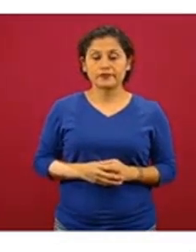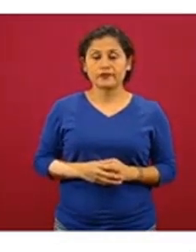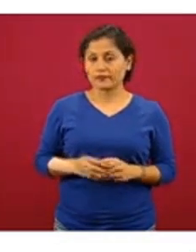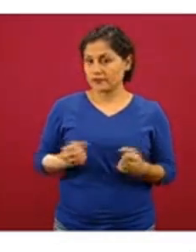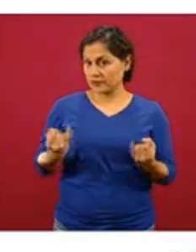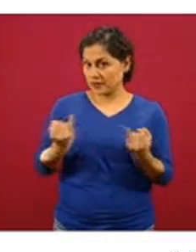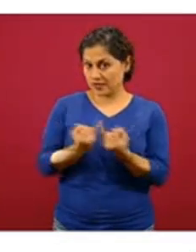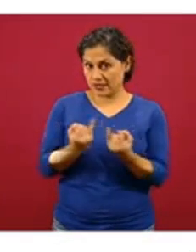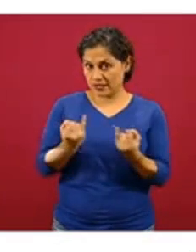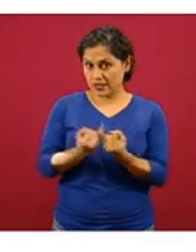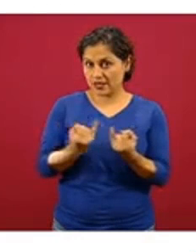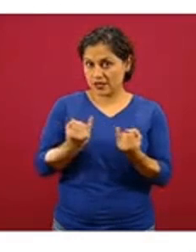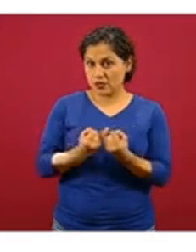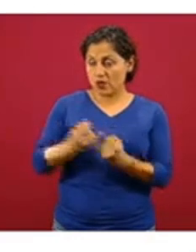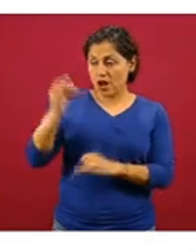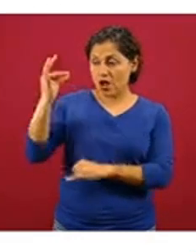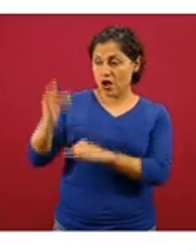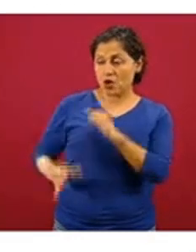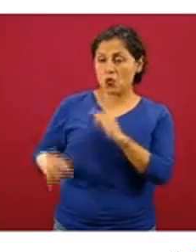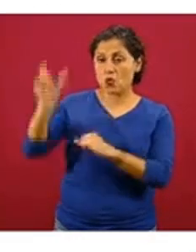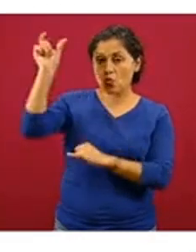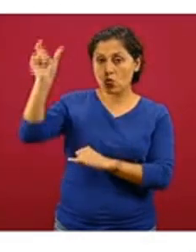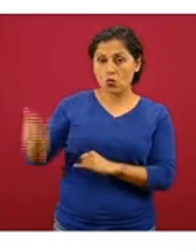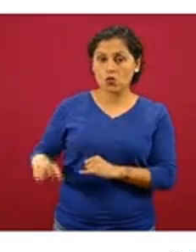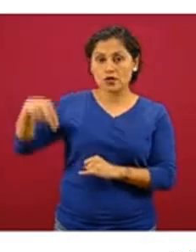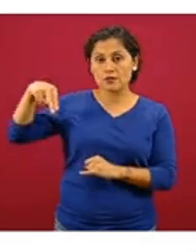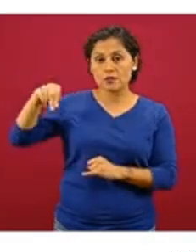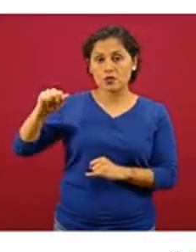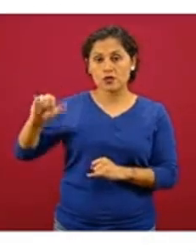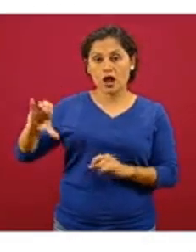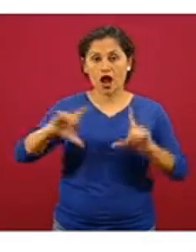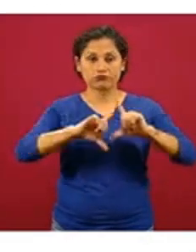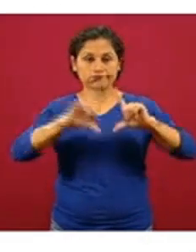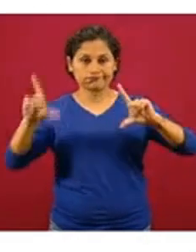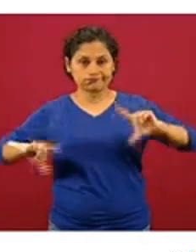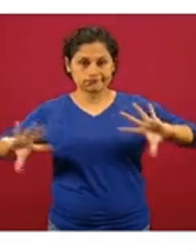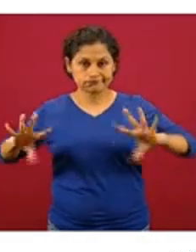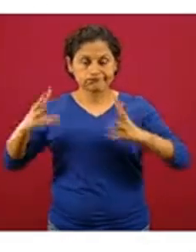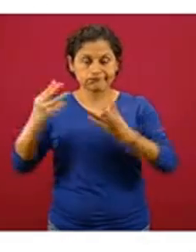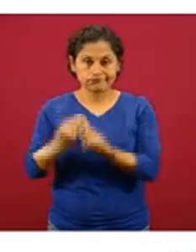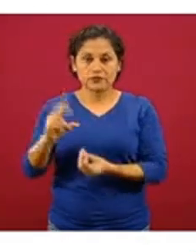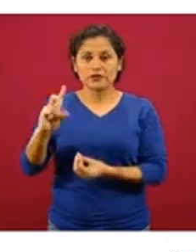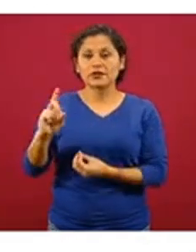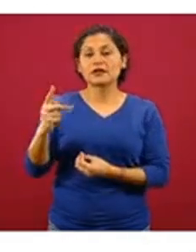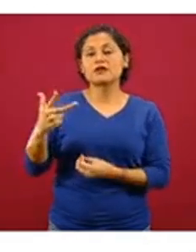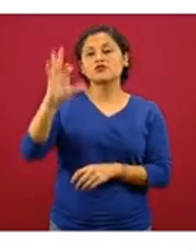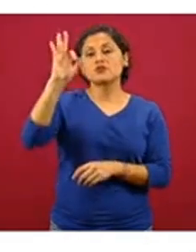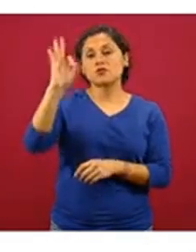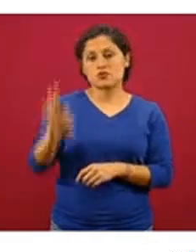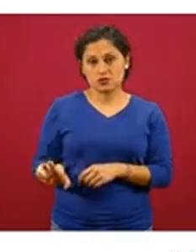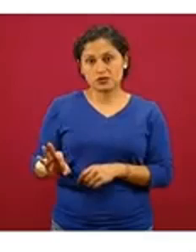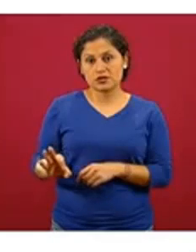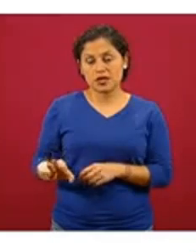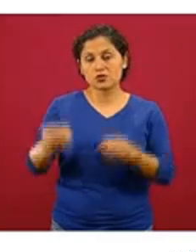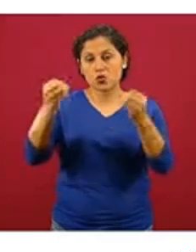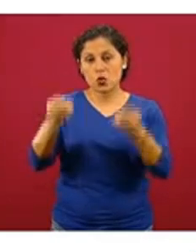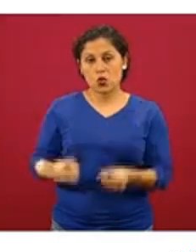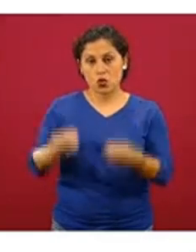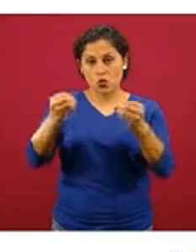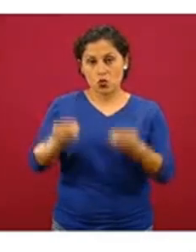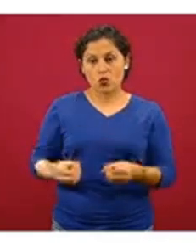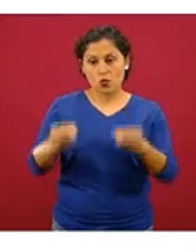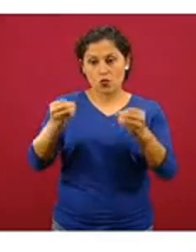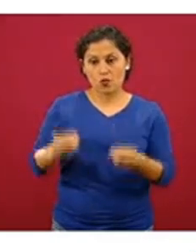aquí en el nacional, en el extremo derecho, en la última columna, 38% de ocupación de camas destinadas